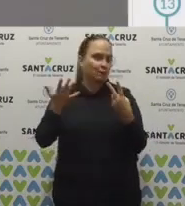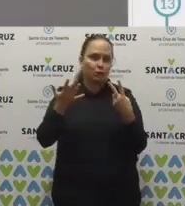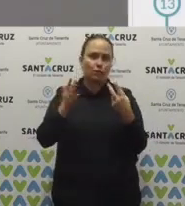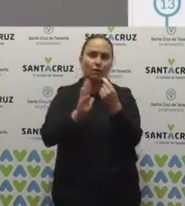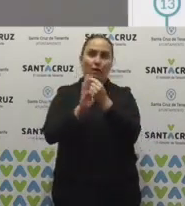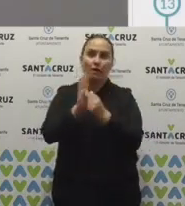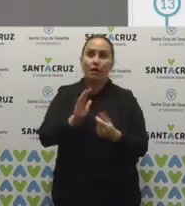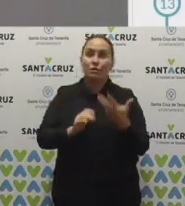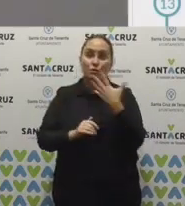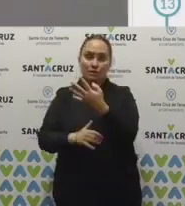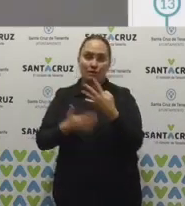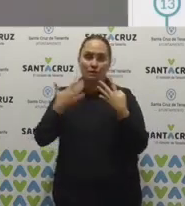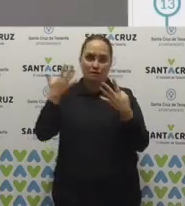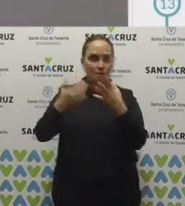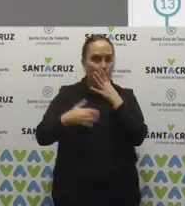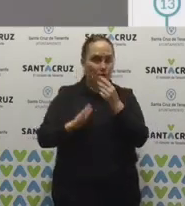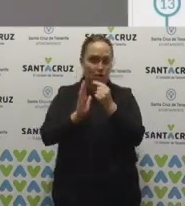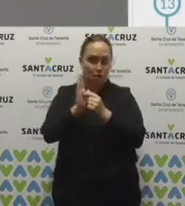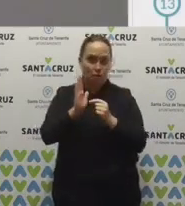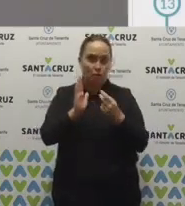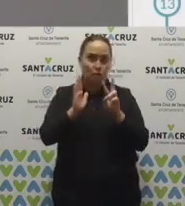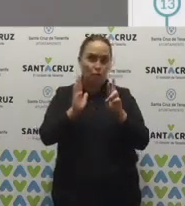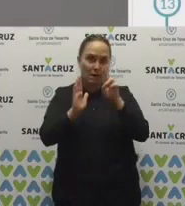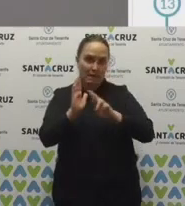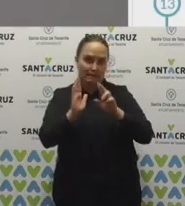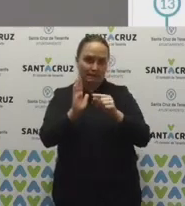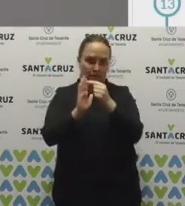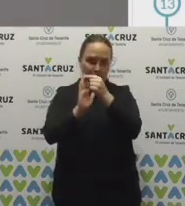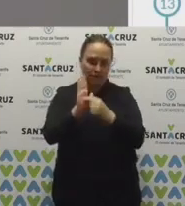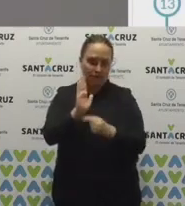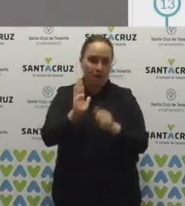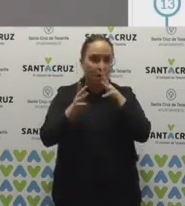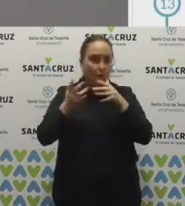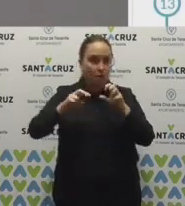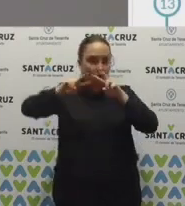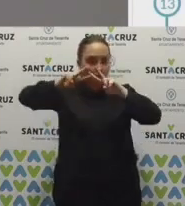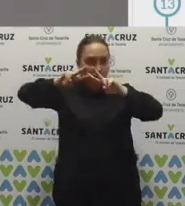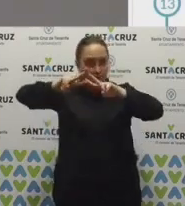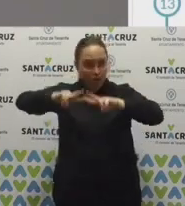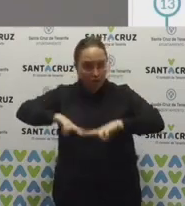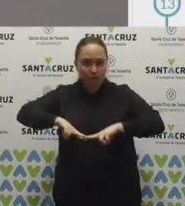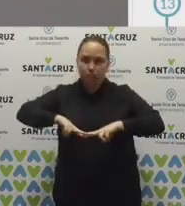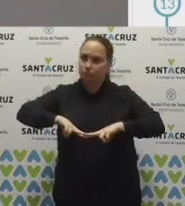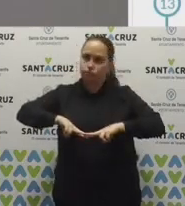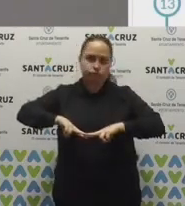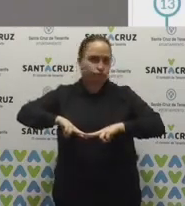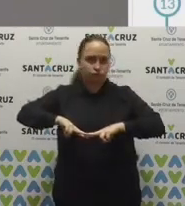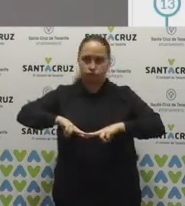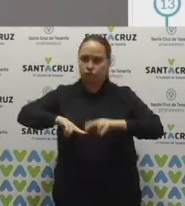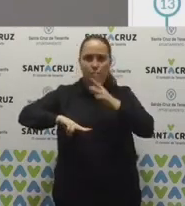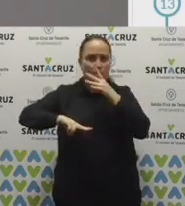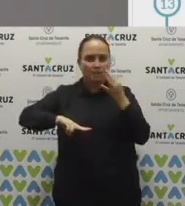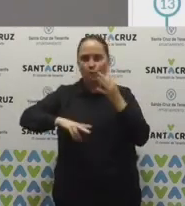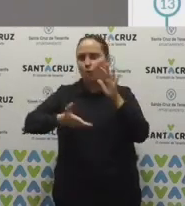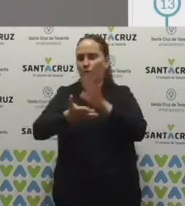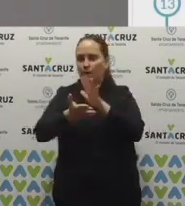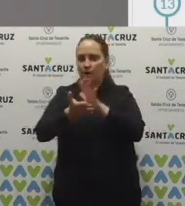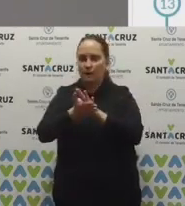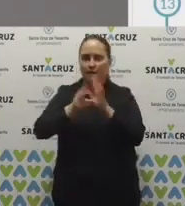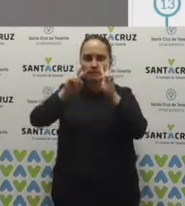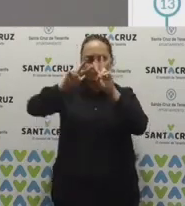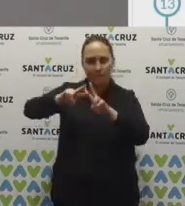tienen numeración repetida en estos momentos no creo que sea factible porque habría que mirar contra actividad uno a uno